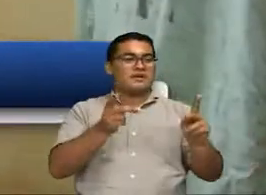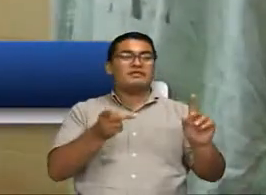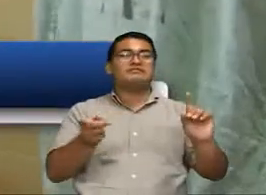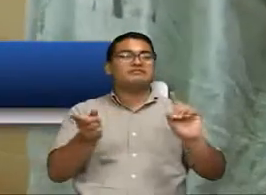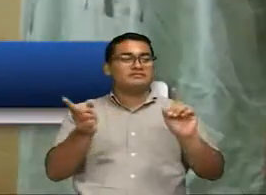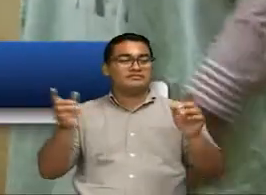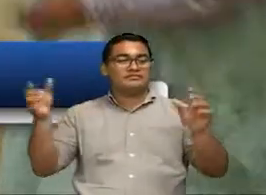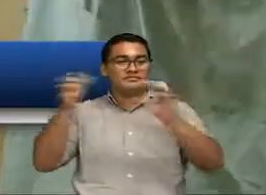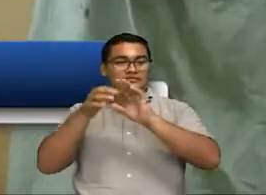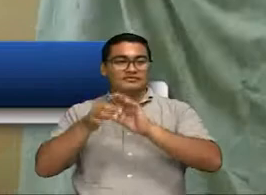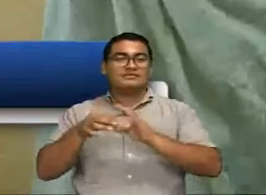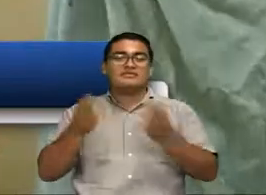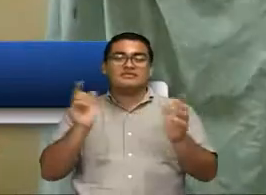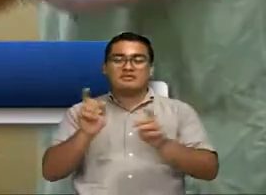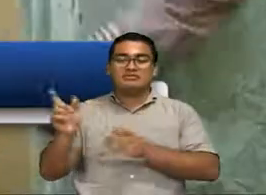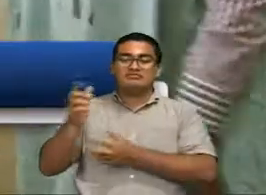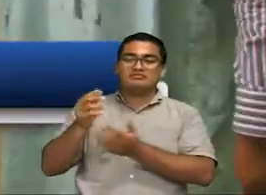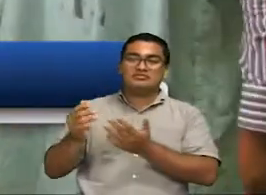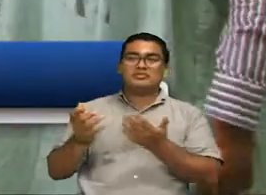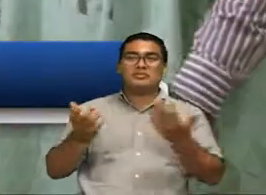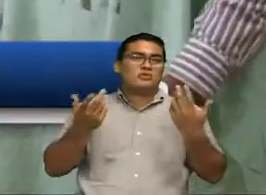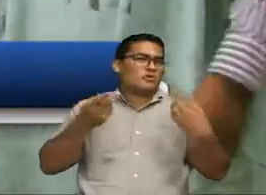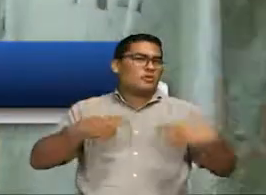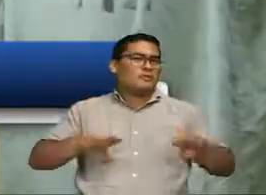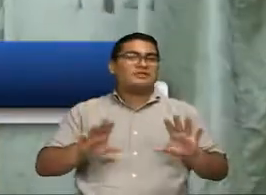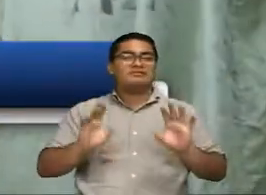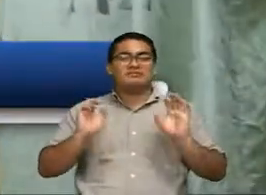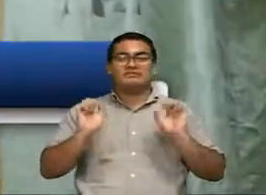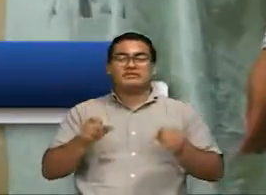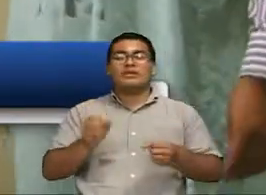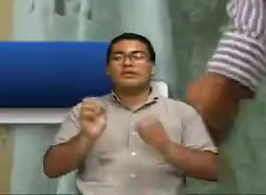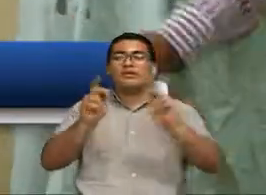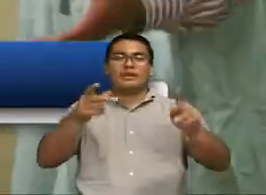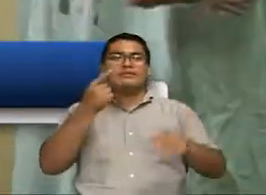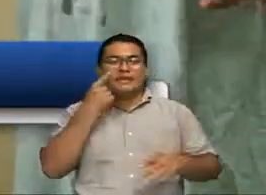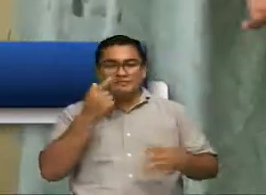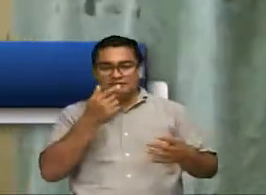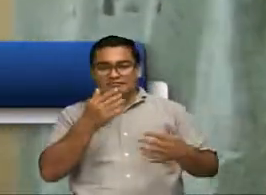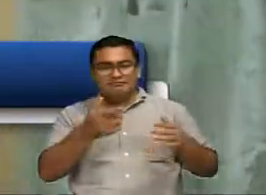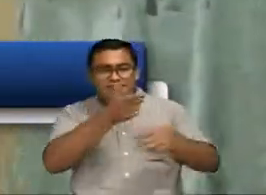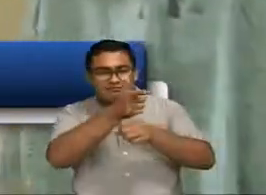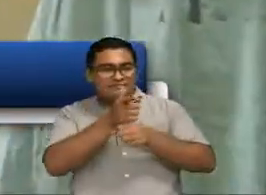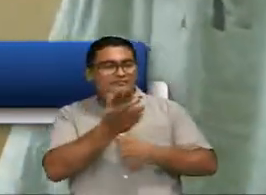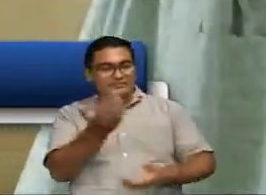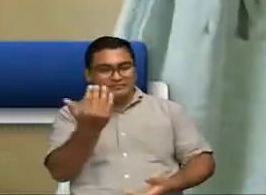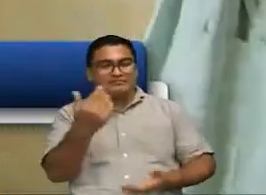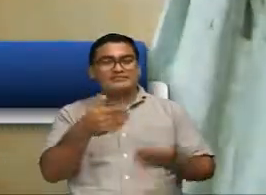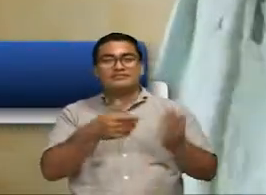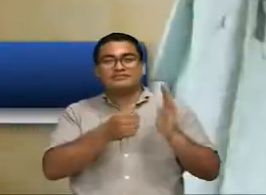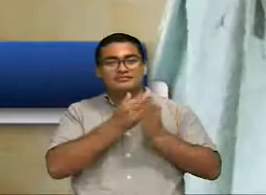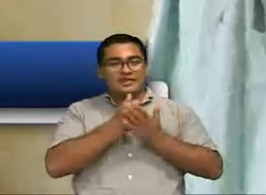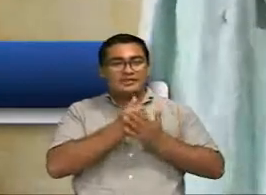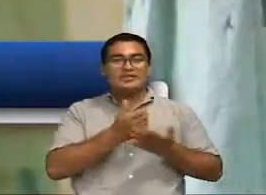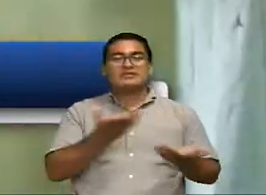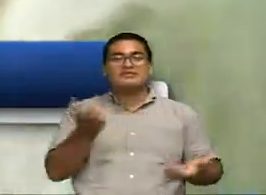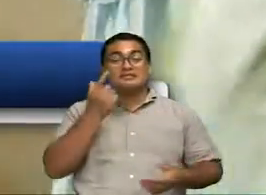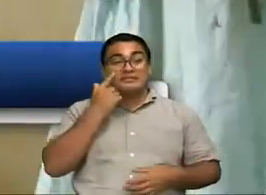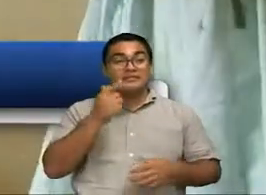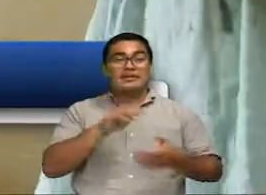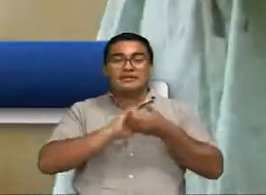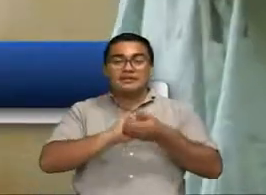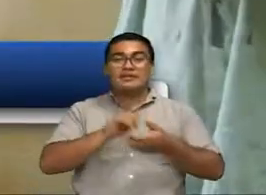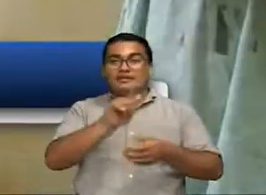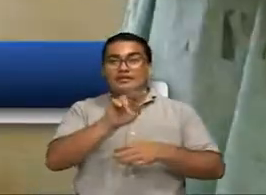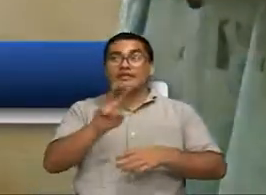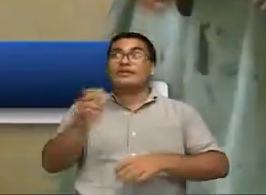Con la sujeta, sí. Camilla. Exacto. Ok, vamos a hacer el proceso, tal vez muchachos nos ayuden. Estamos amigos televidentes desde